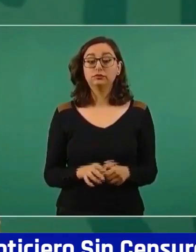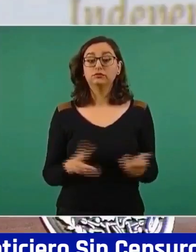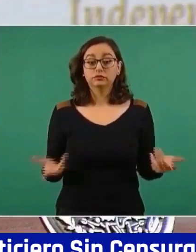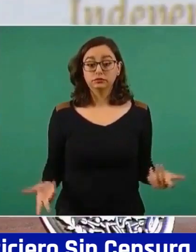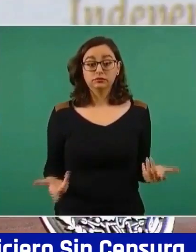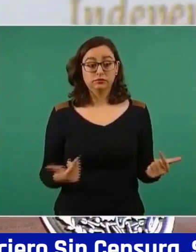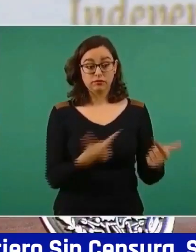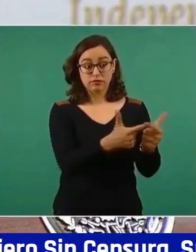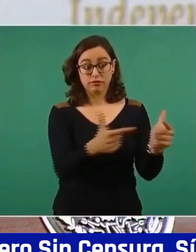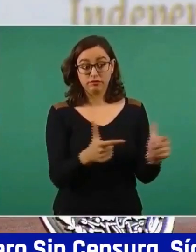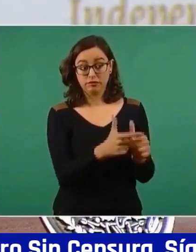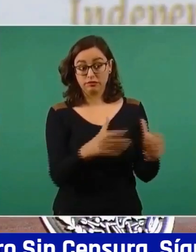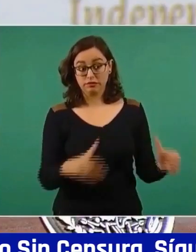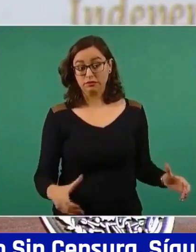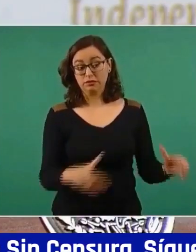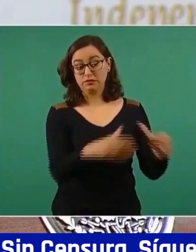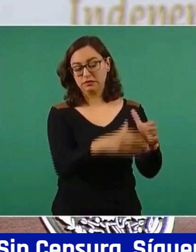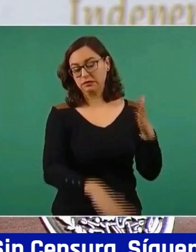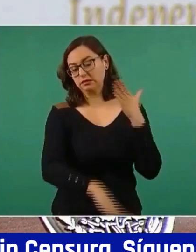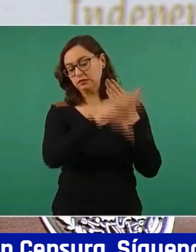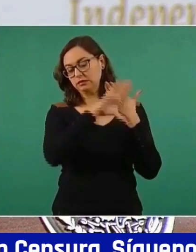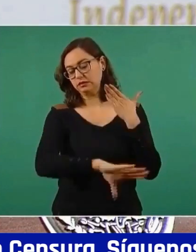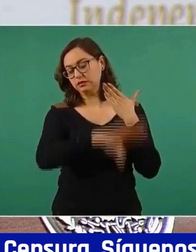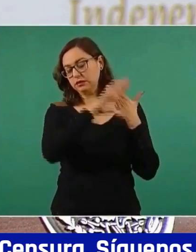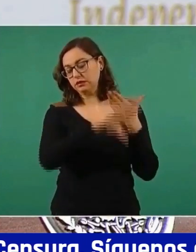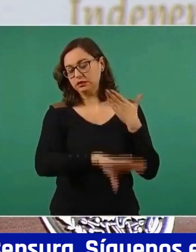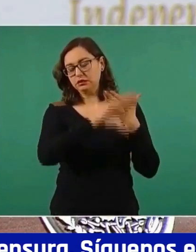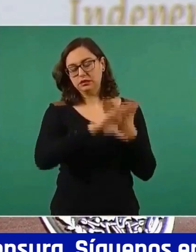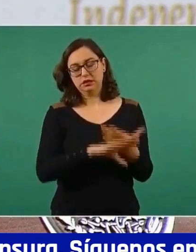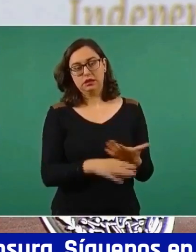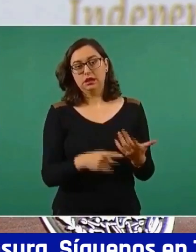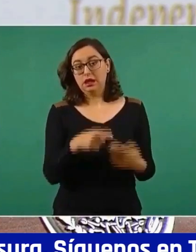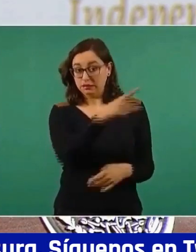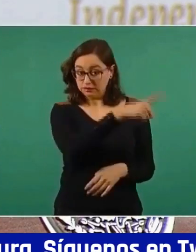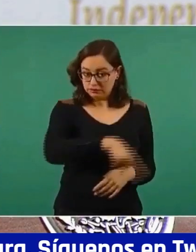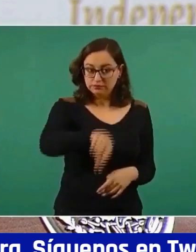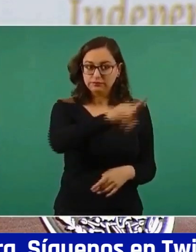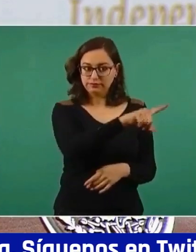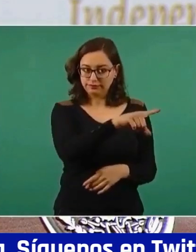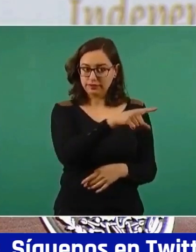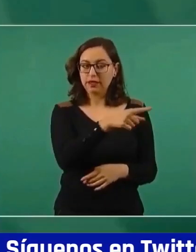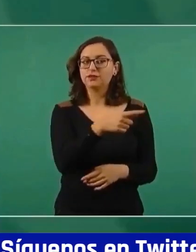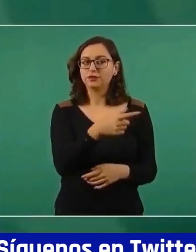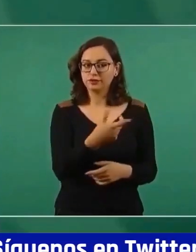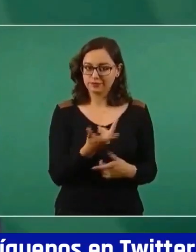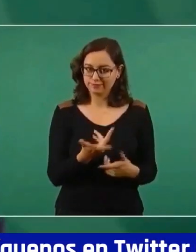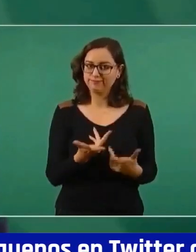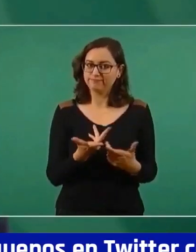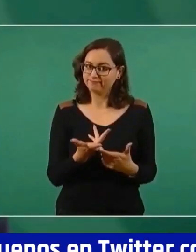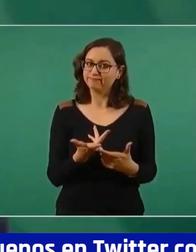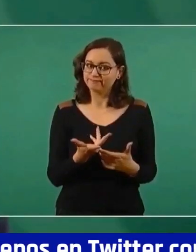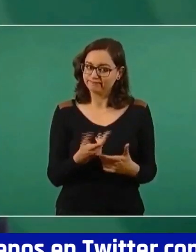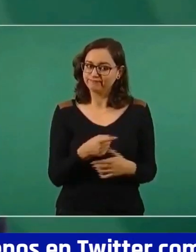Adversarios, mucho, muy interesados en la provocación,